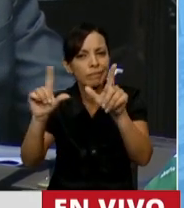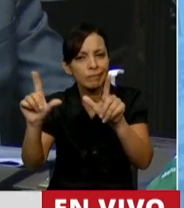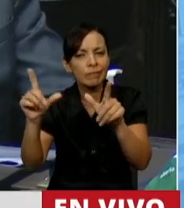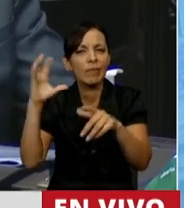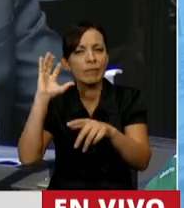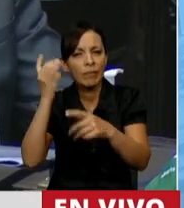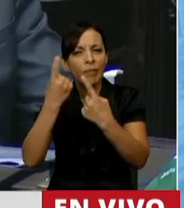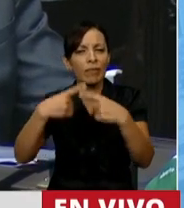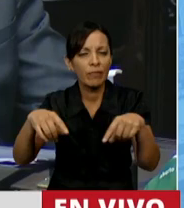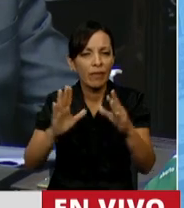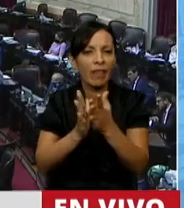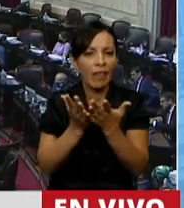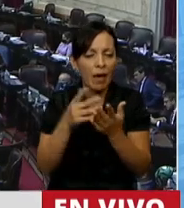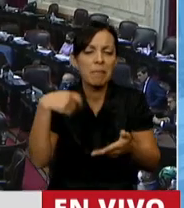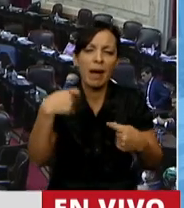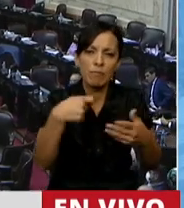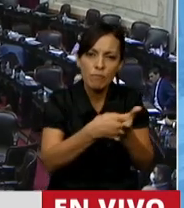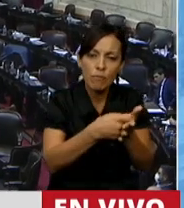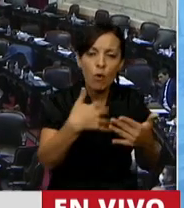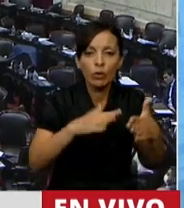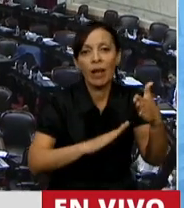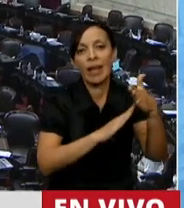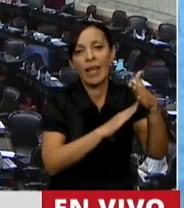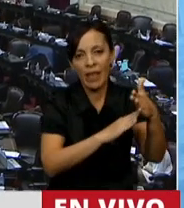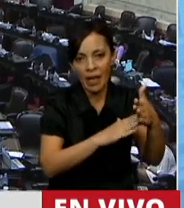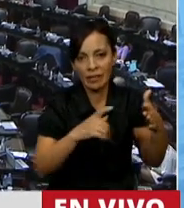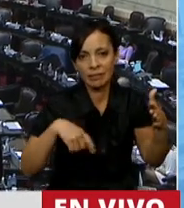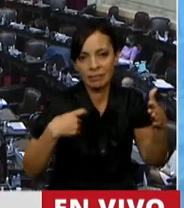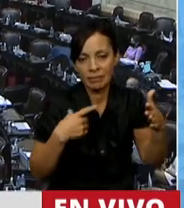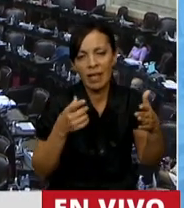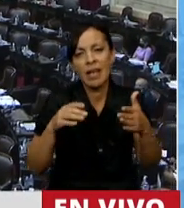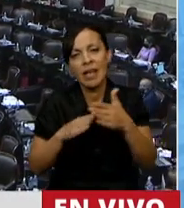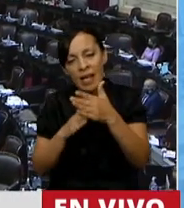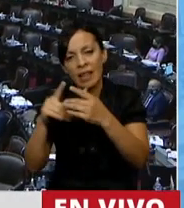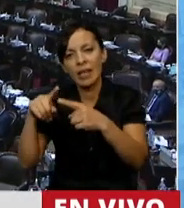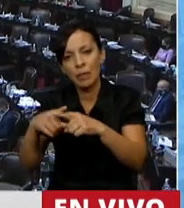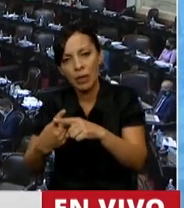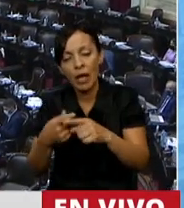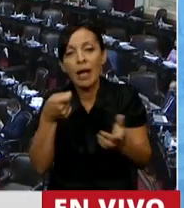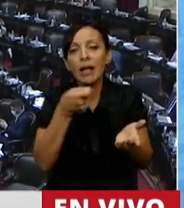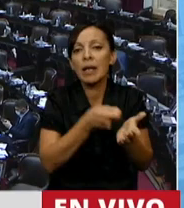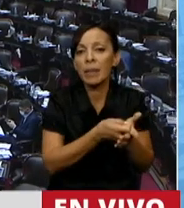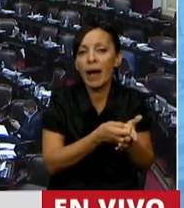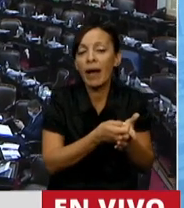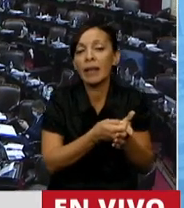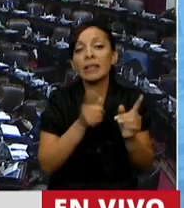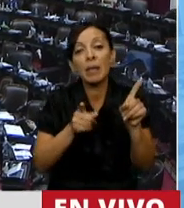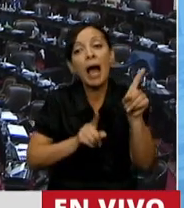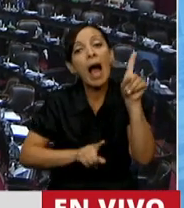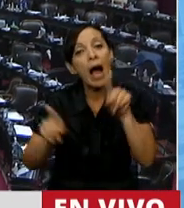políticos, le pagan mucho a algunos referentes sociales y le pagan, según los registros, a algunos